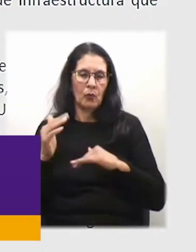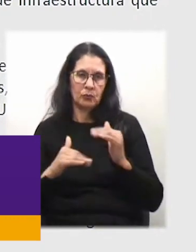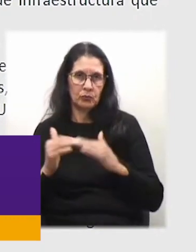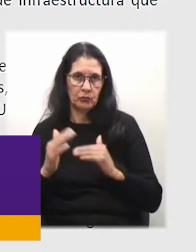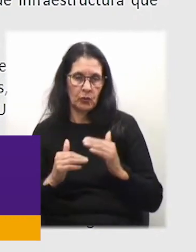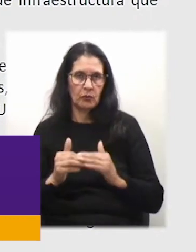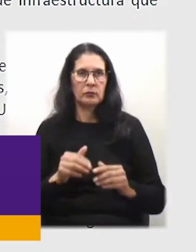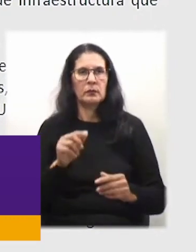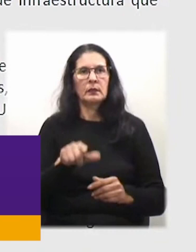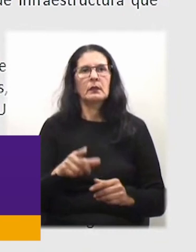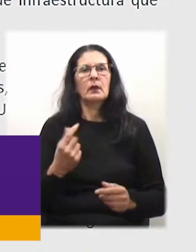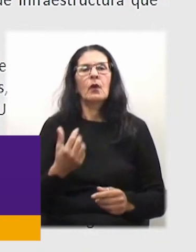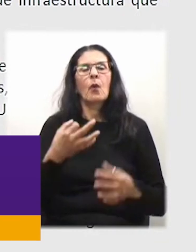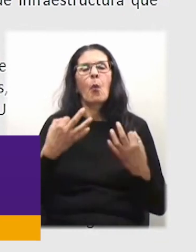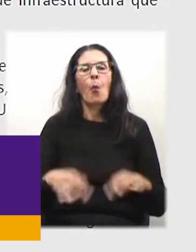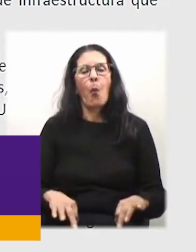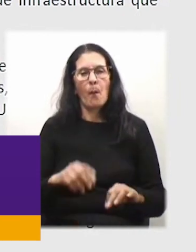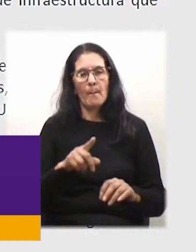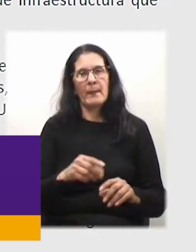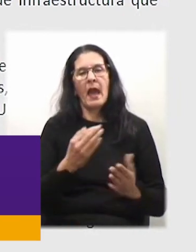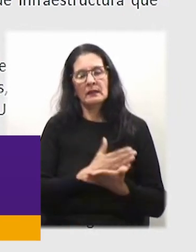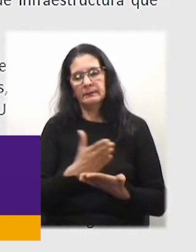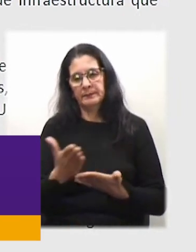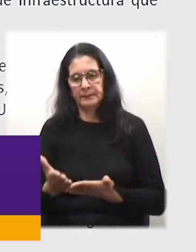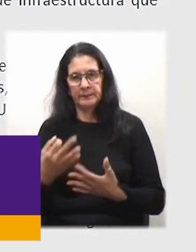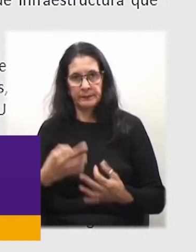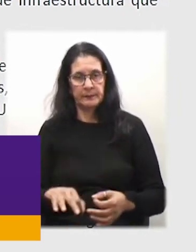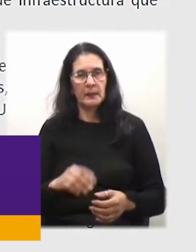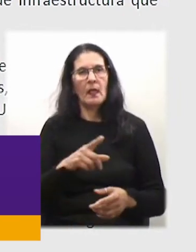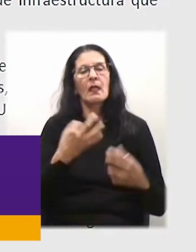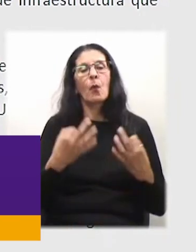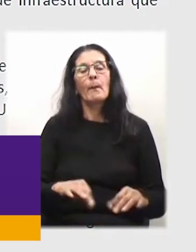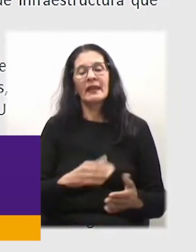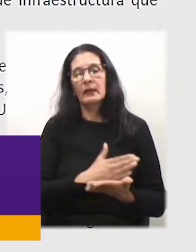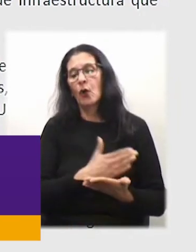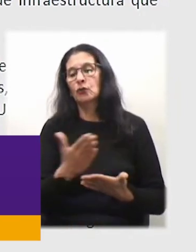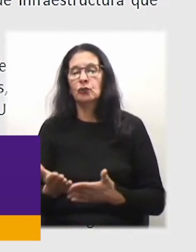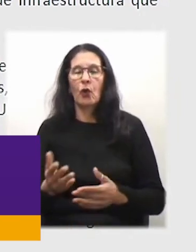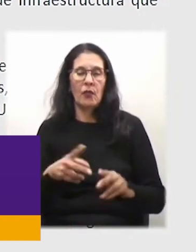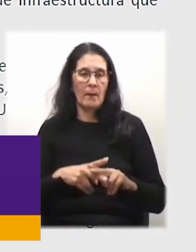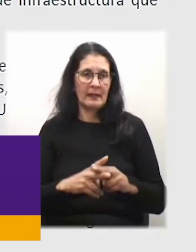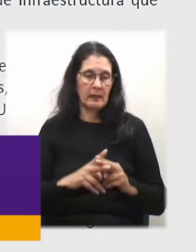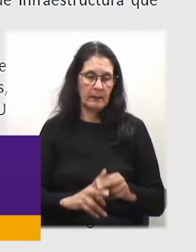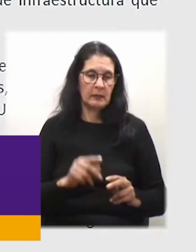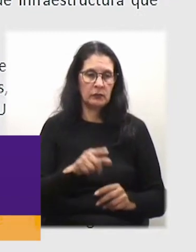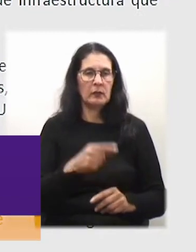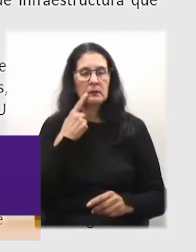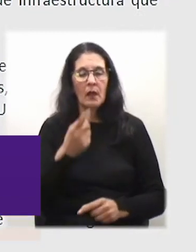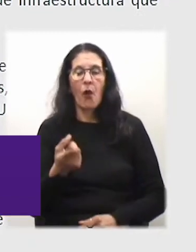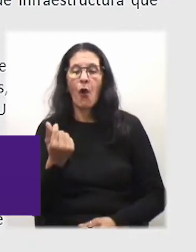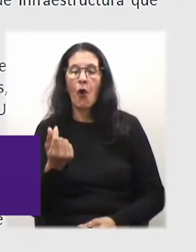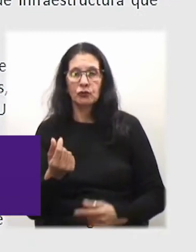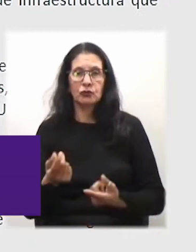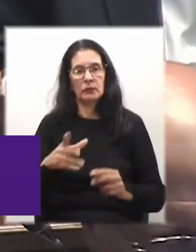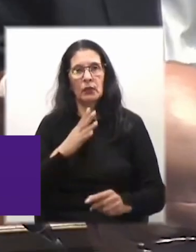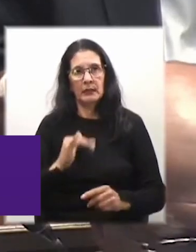también al Senado. Por otros temas, hemos ido muchas veces a comisión y hemos respondido además informes por escrito. Y yo